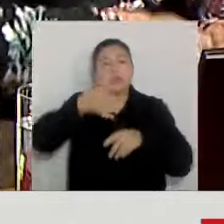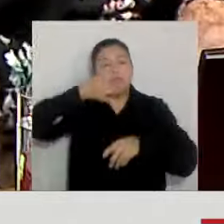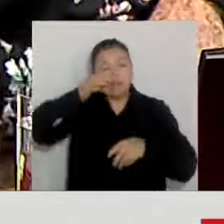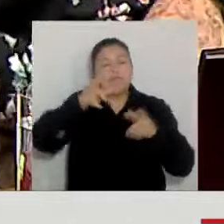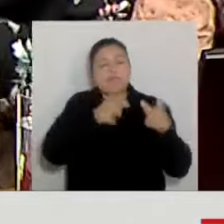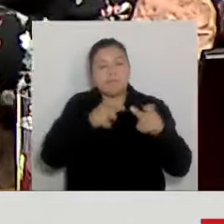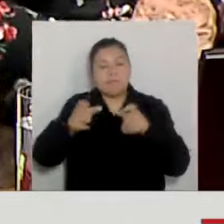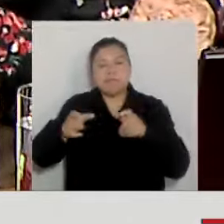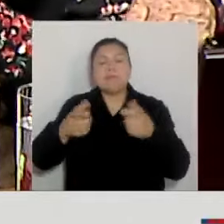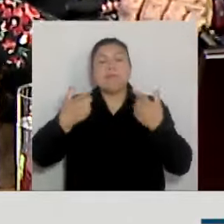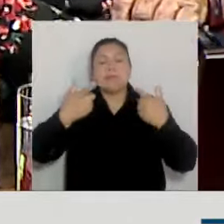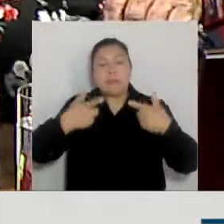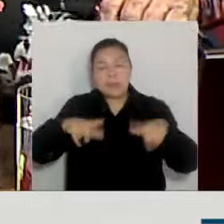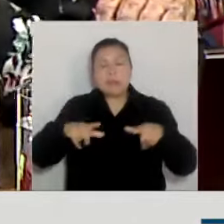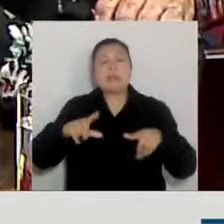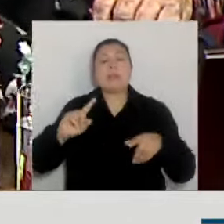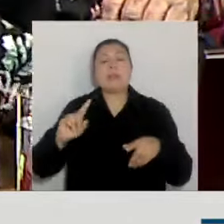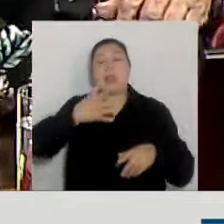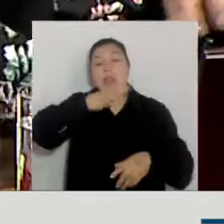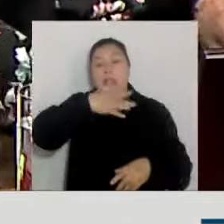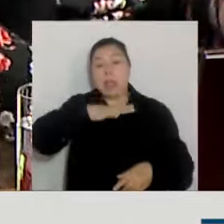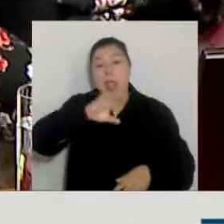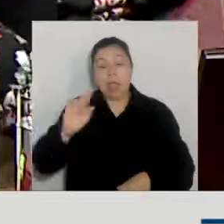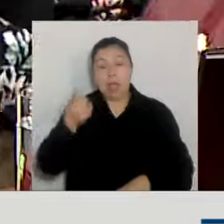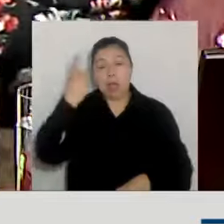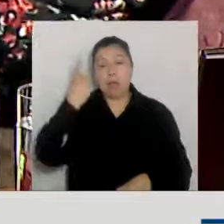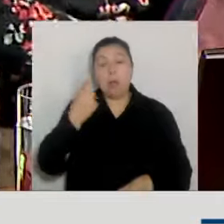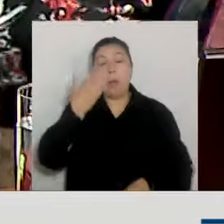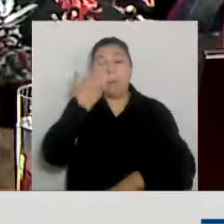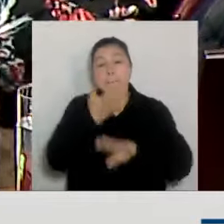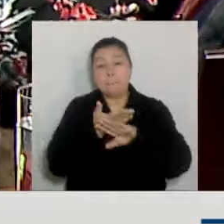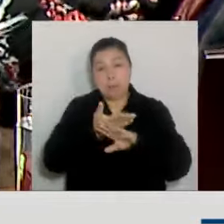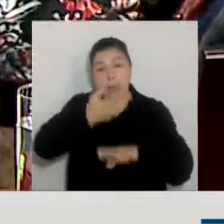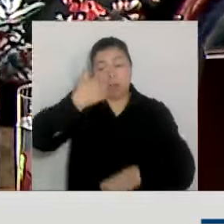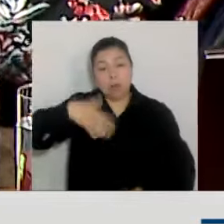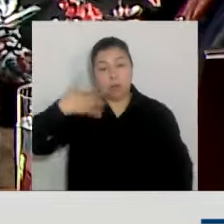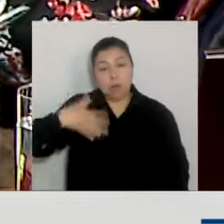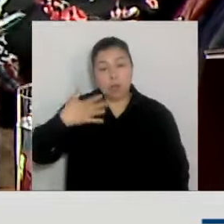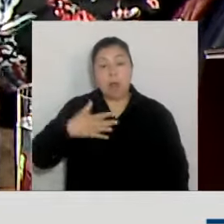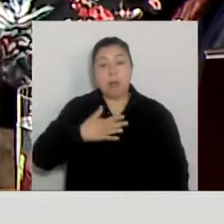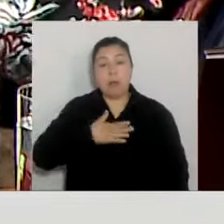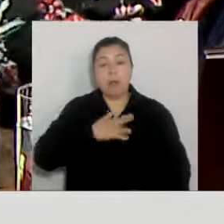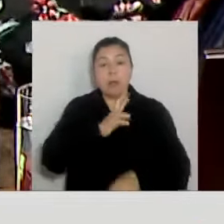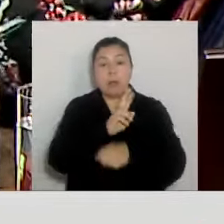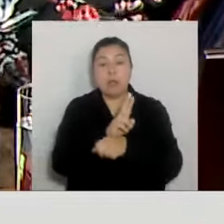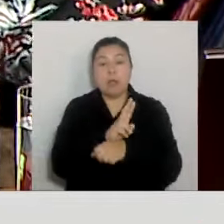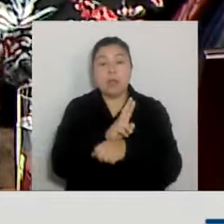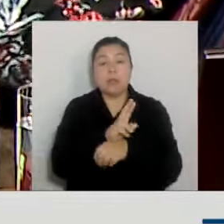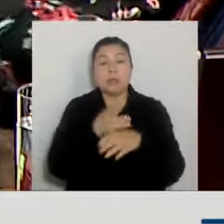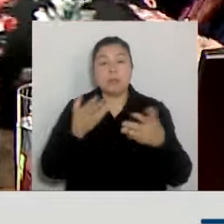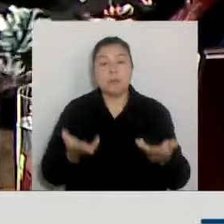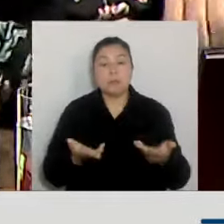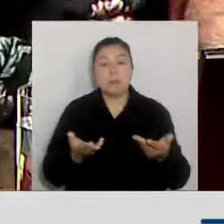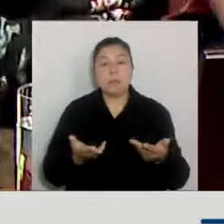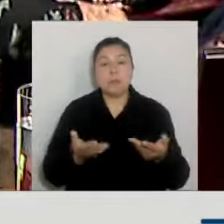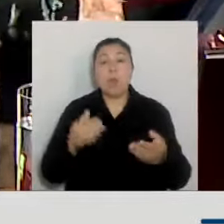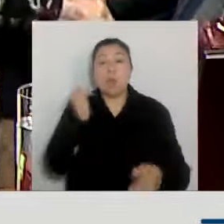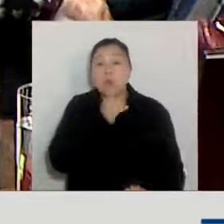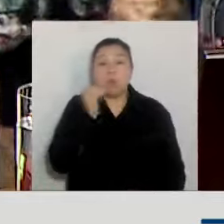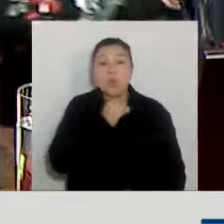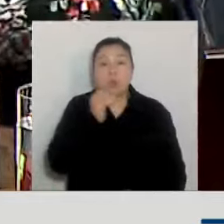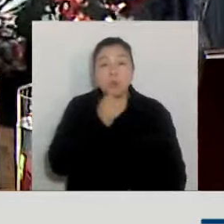general de agua pido sin embargo que lo más importante para mis representados es la agilización y